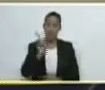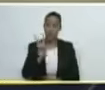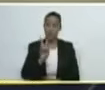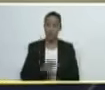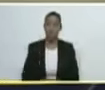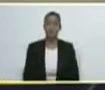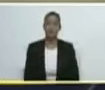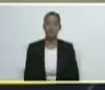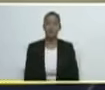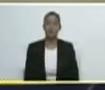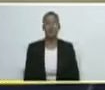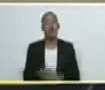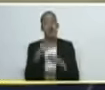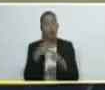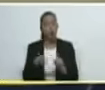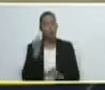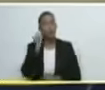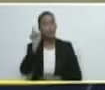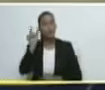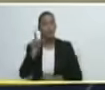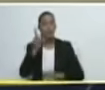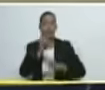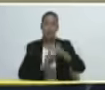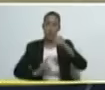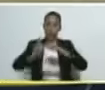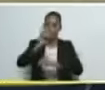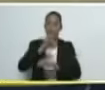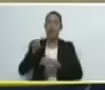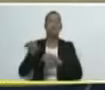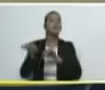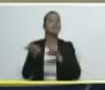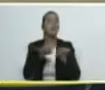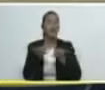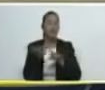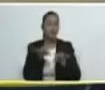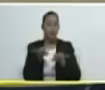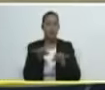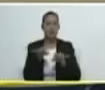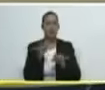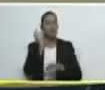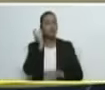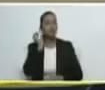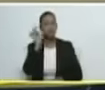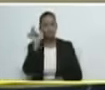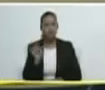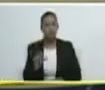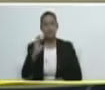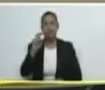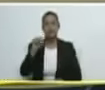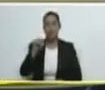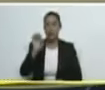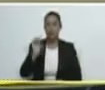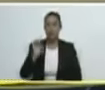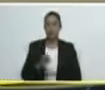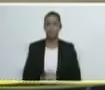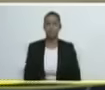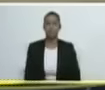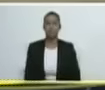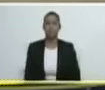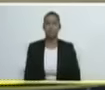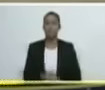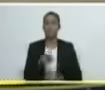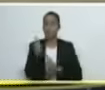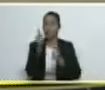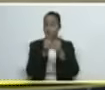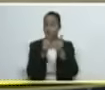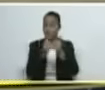la doctora Isabel Reyes, secretaria de la Junta Nacional Electoral. La Junta Nacional Electoral es el organismo